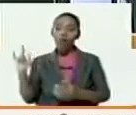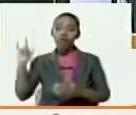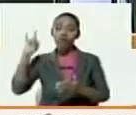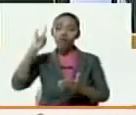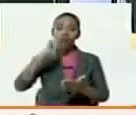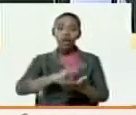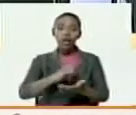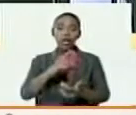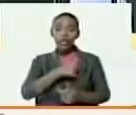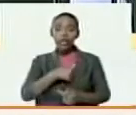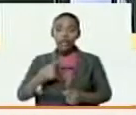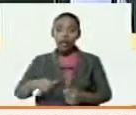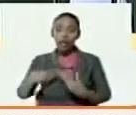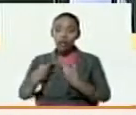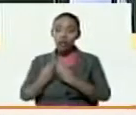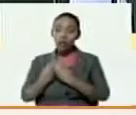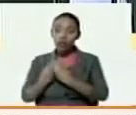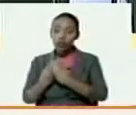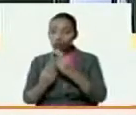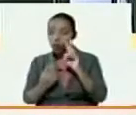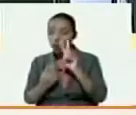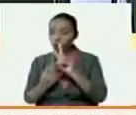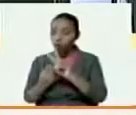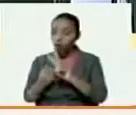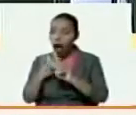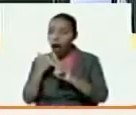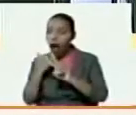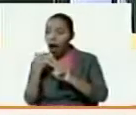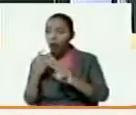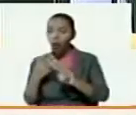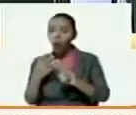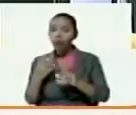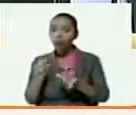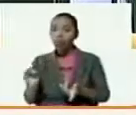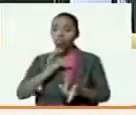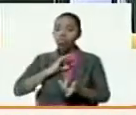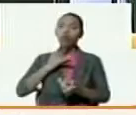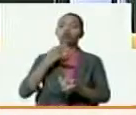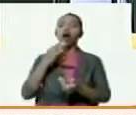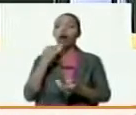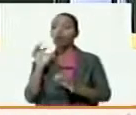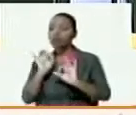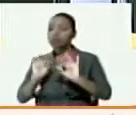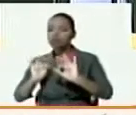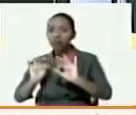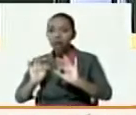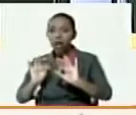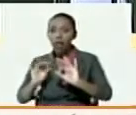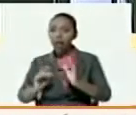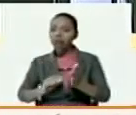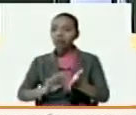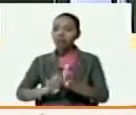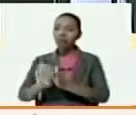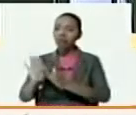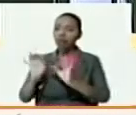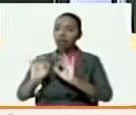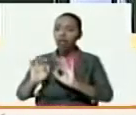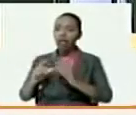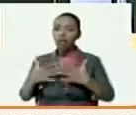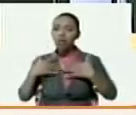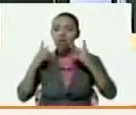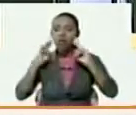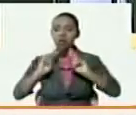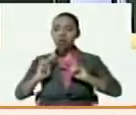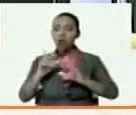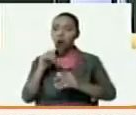se le hace el acompañamiento y el seguimiento por si desarrollar algún síntoma hasta ahora ninguno de ellos ha desarrollado síntomas no hay casos